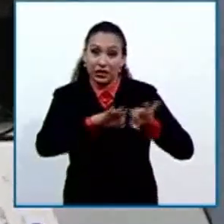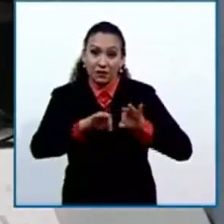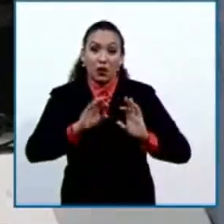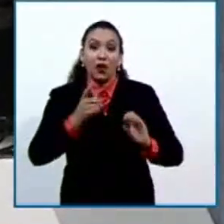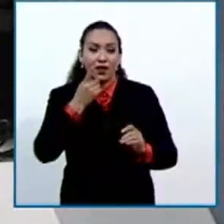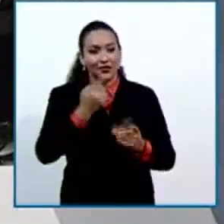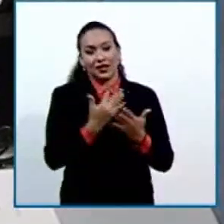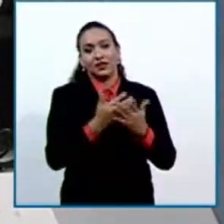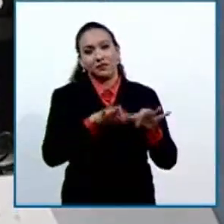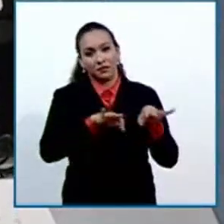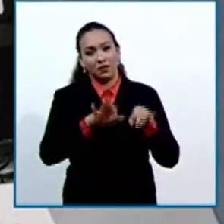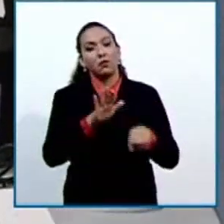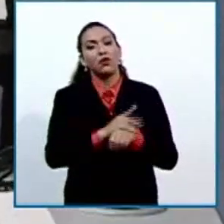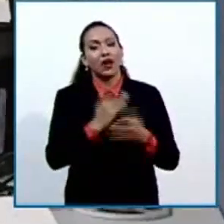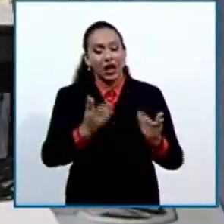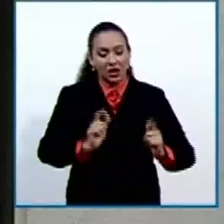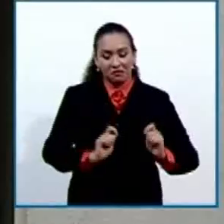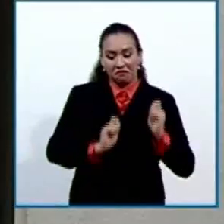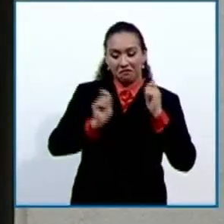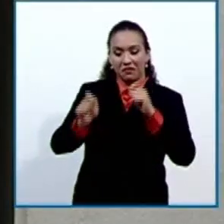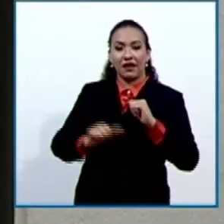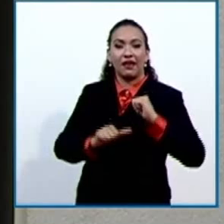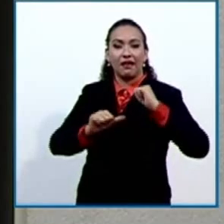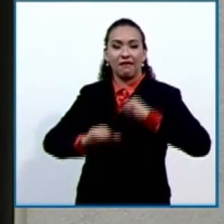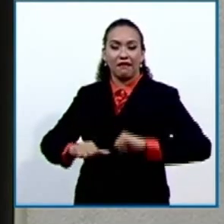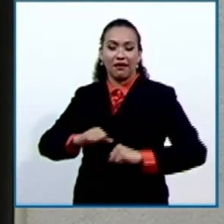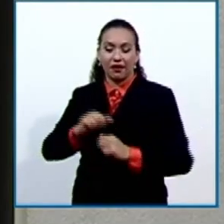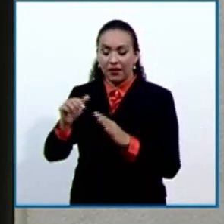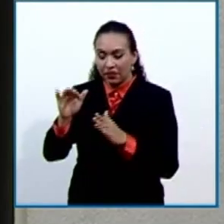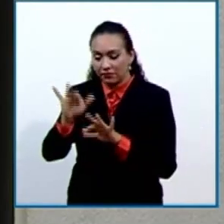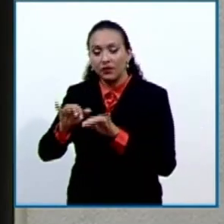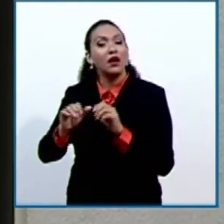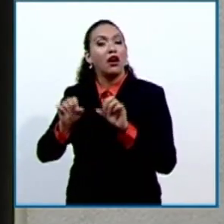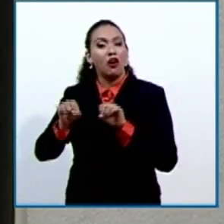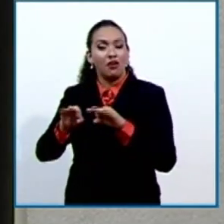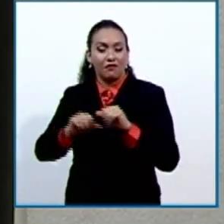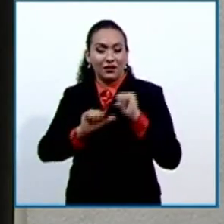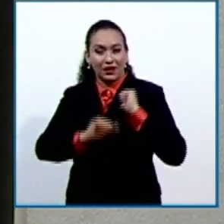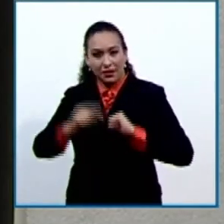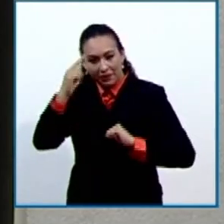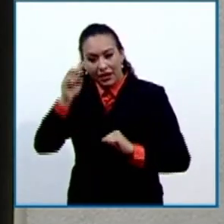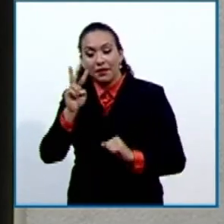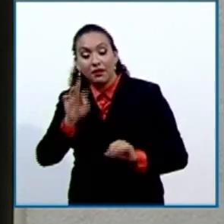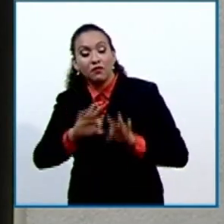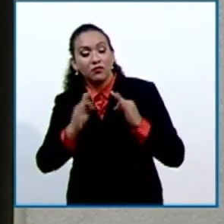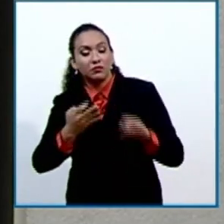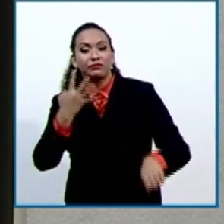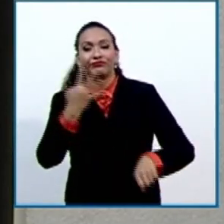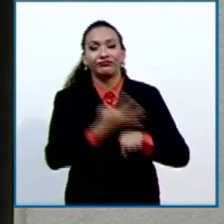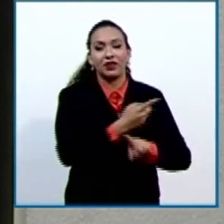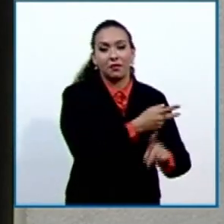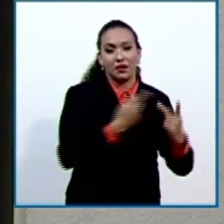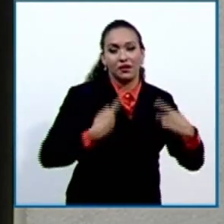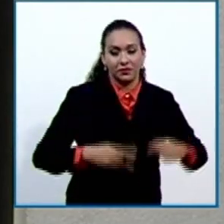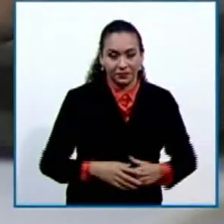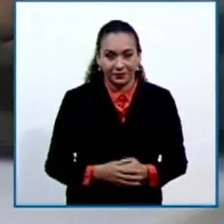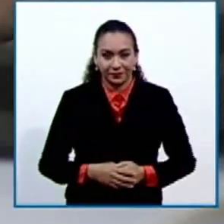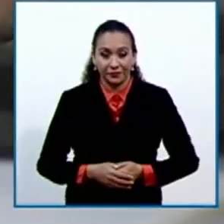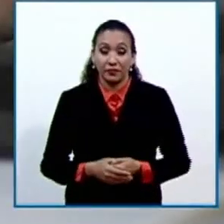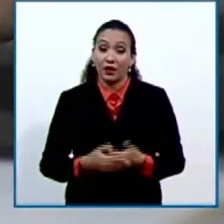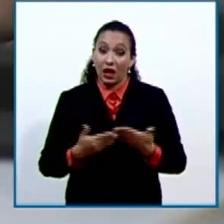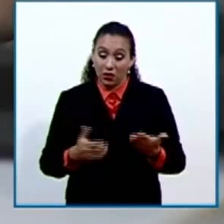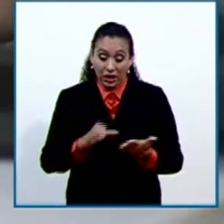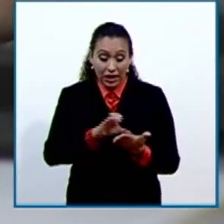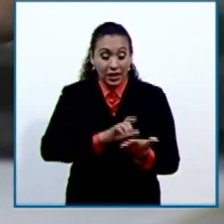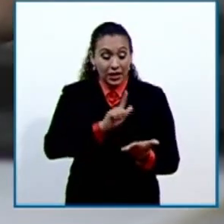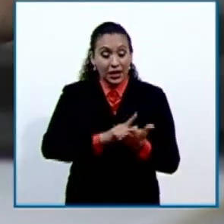inhabilitación, dejando en manos de la legislación secundaria los procedimientos para investigar y castigar las faltas administrativas. Precisó que si la